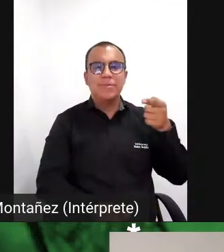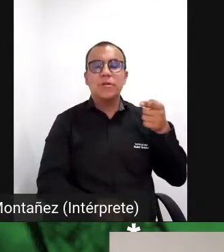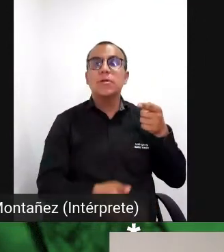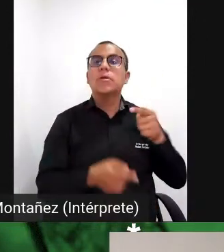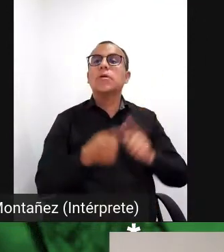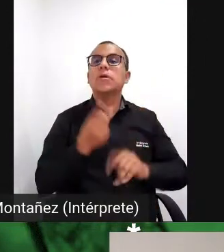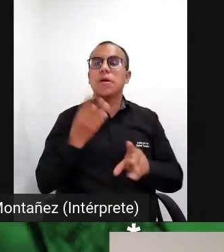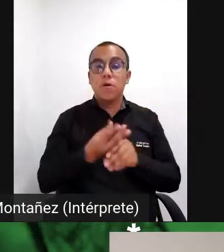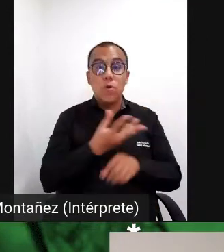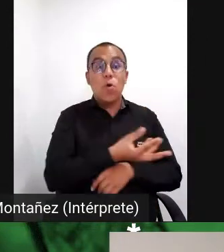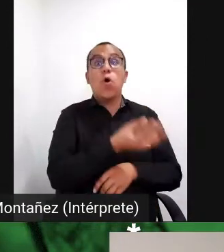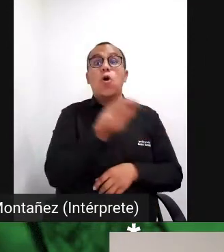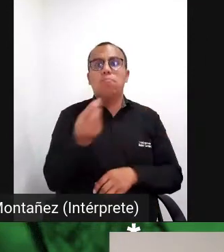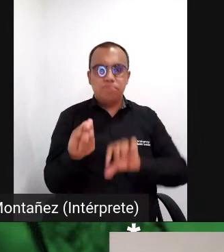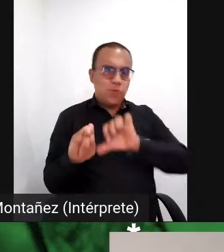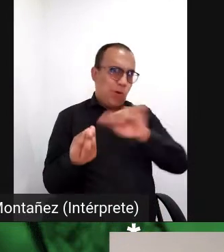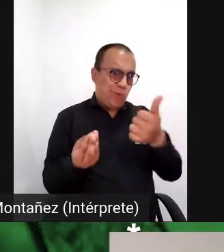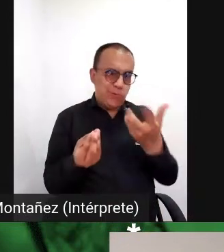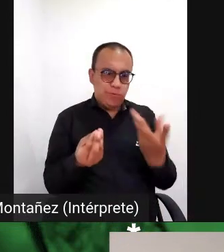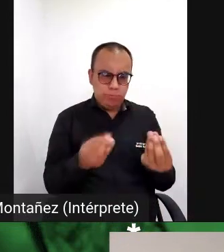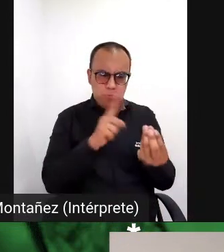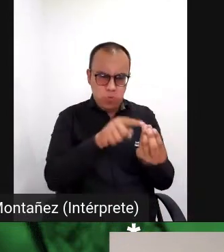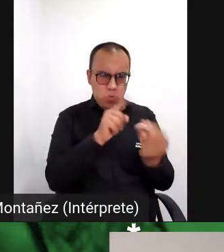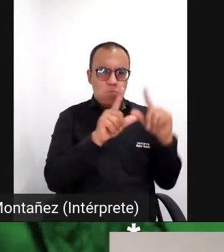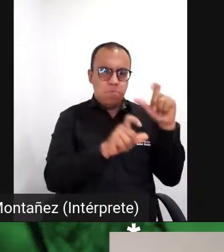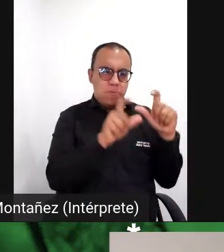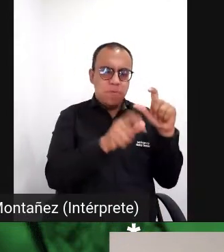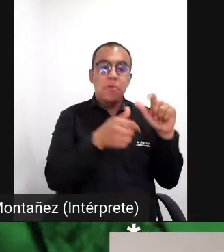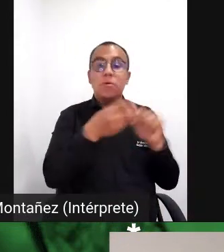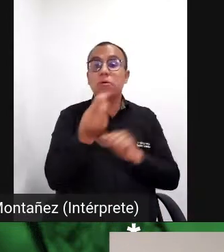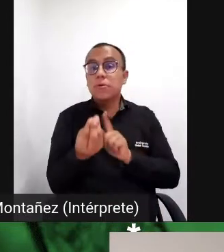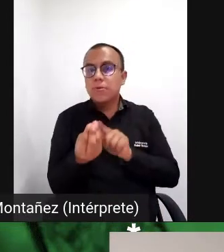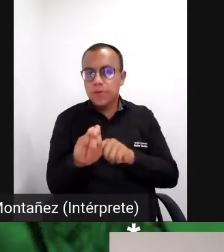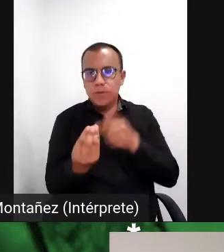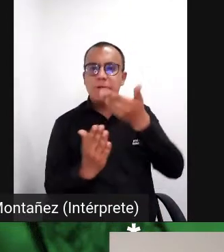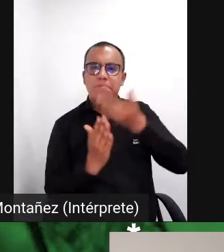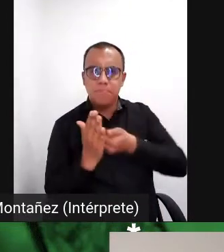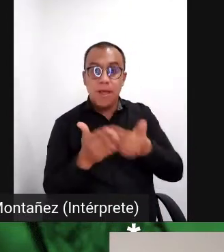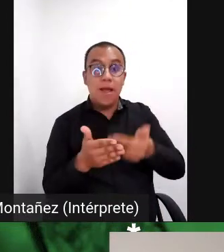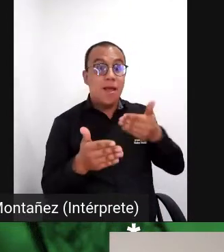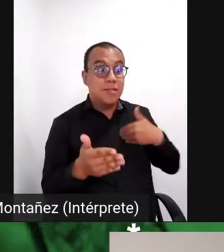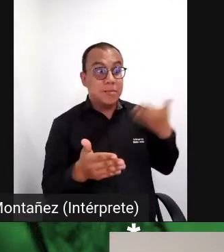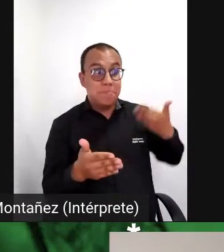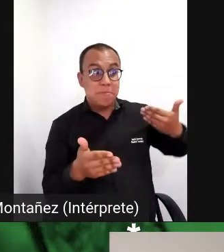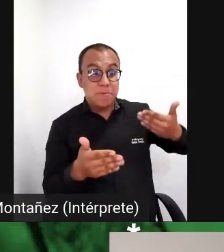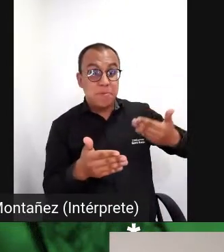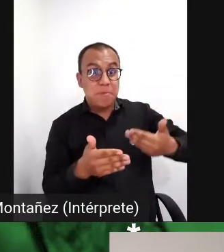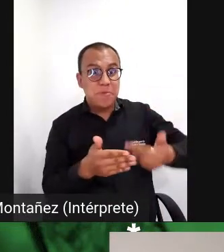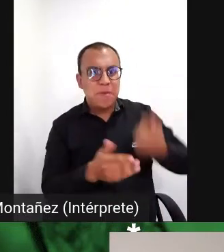grupo de fotógrafos que trabajamos sobre imágenes de archivo que ellos habían producido durante muchos años.